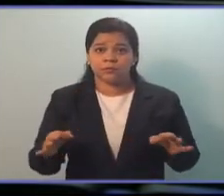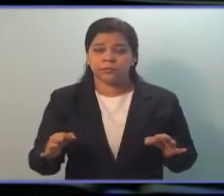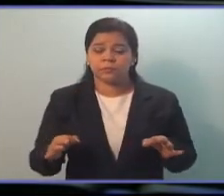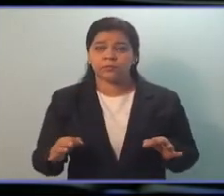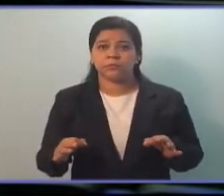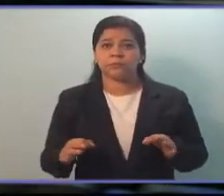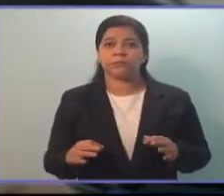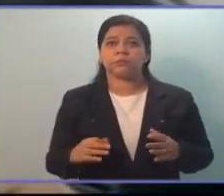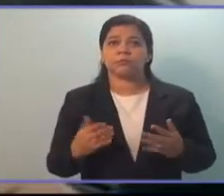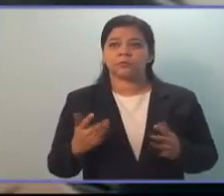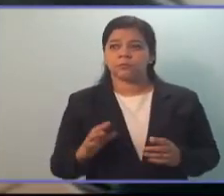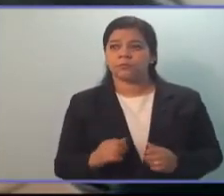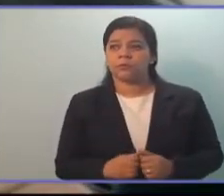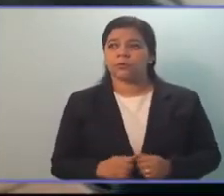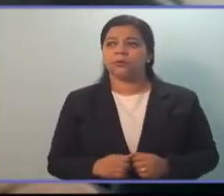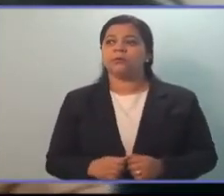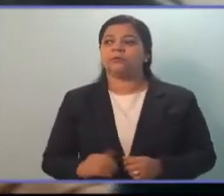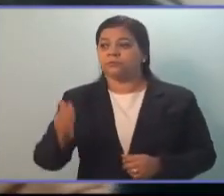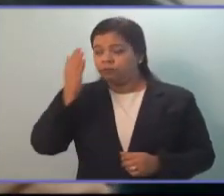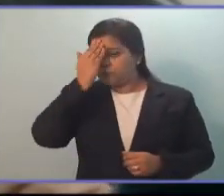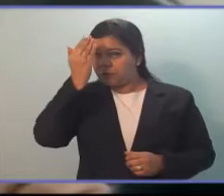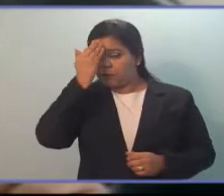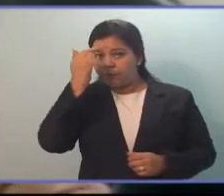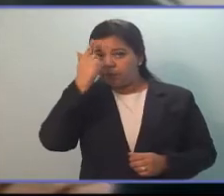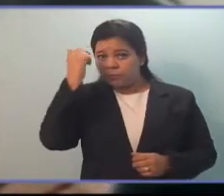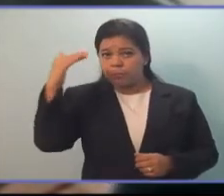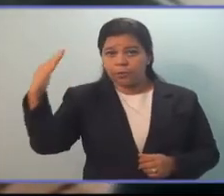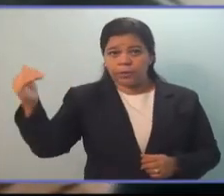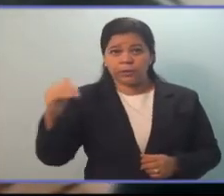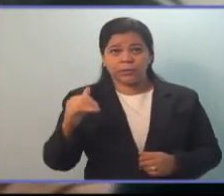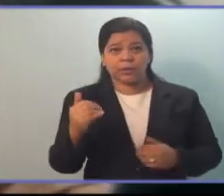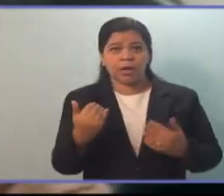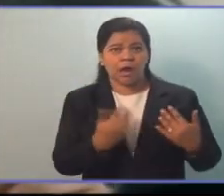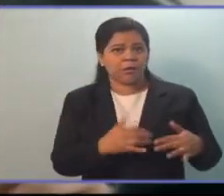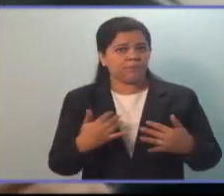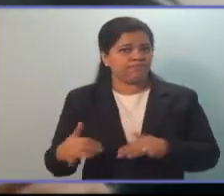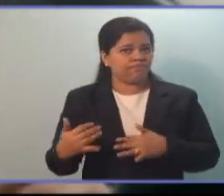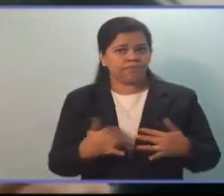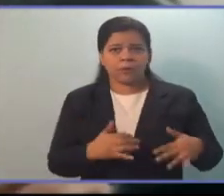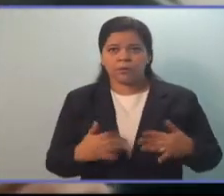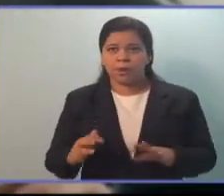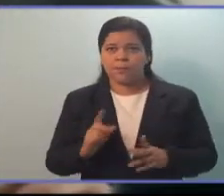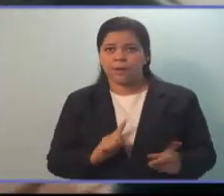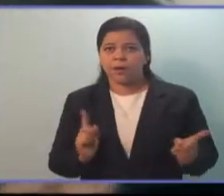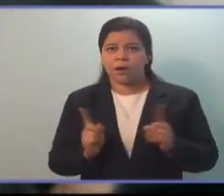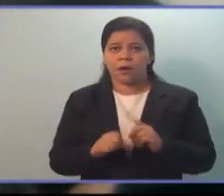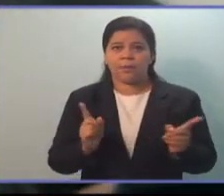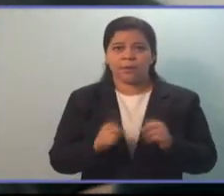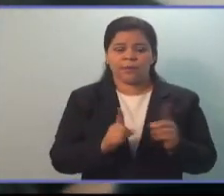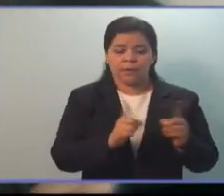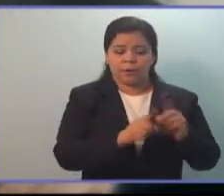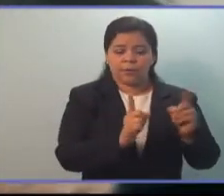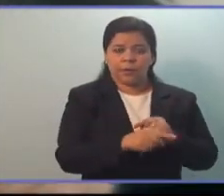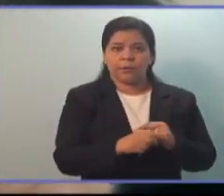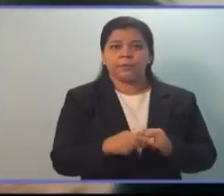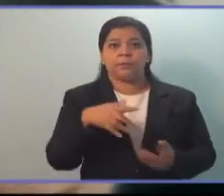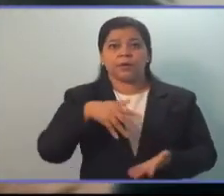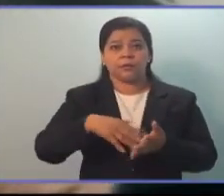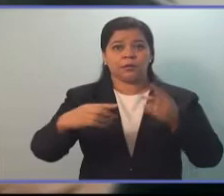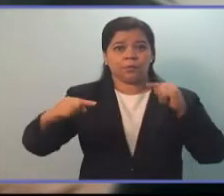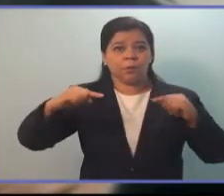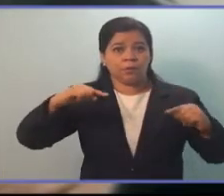ya que sabemos que la política es dinámica y cambiante y está dando luces de democracia,